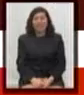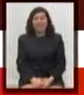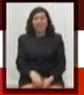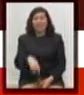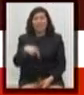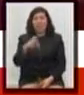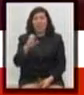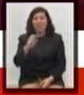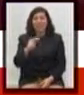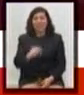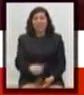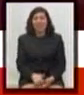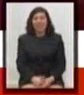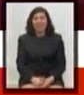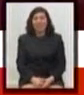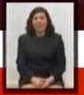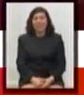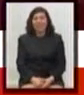de César Vallejo.